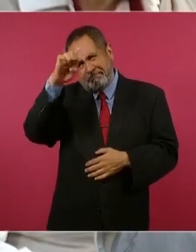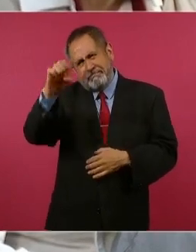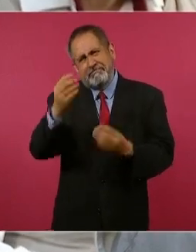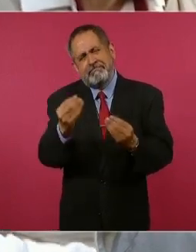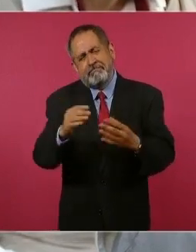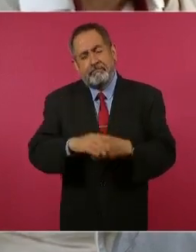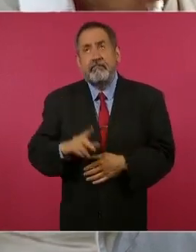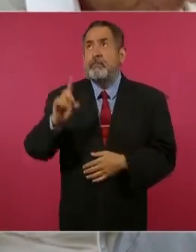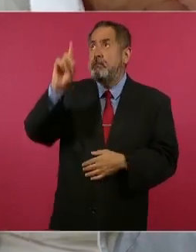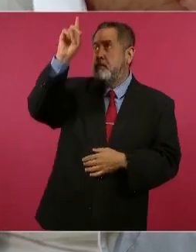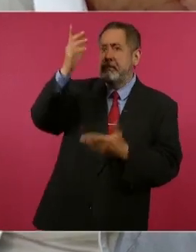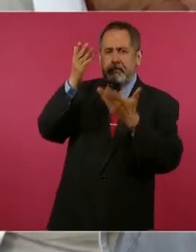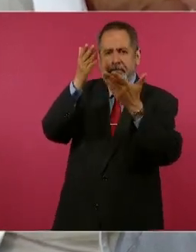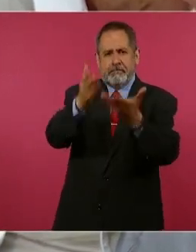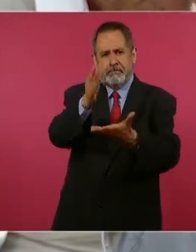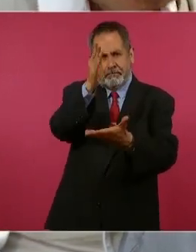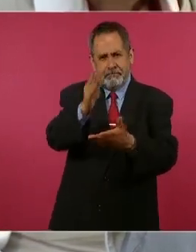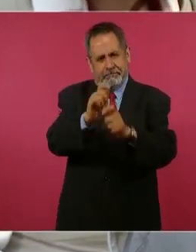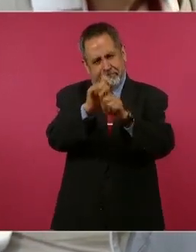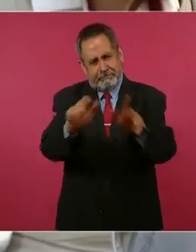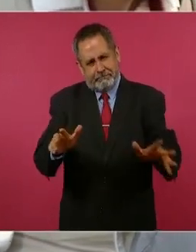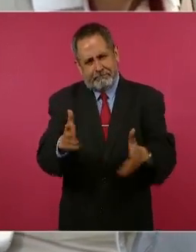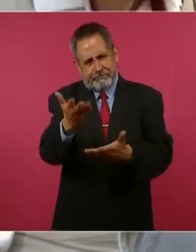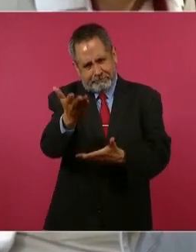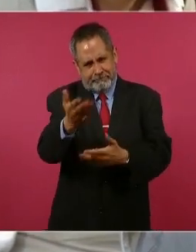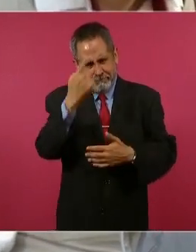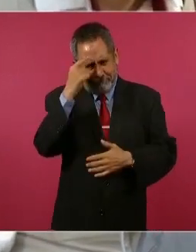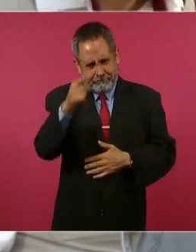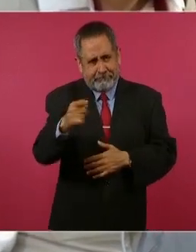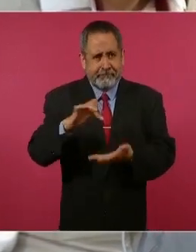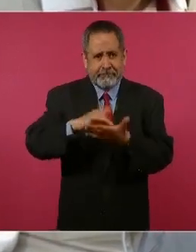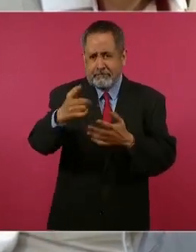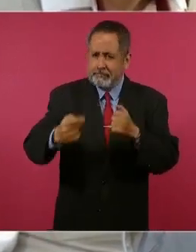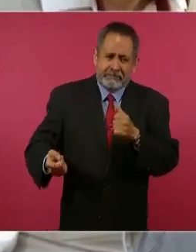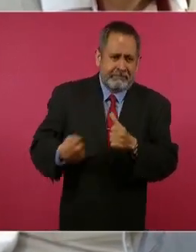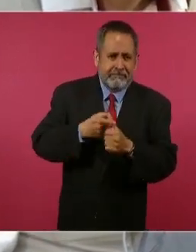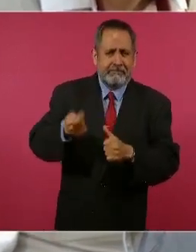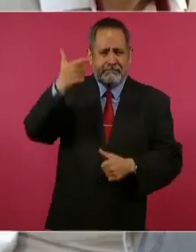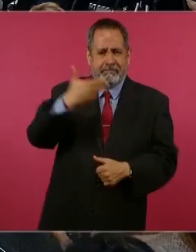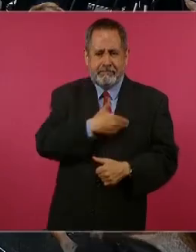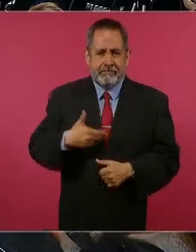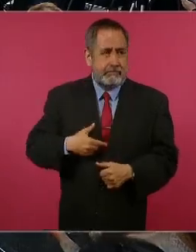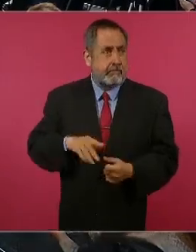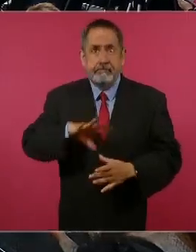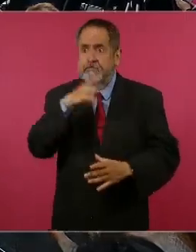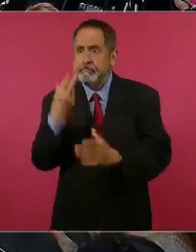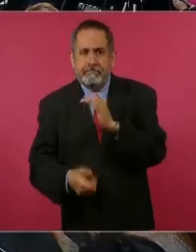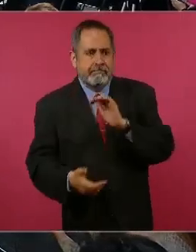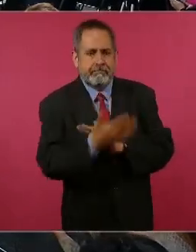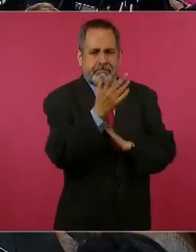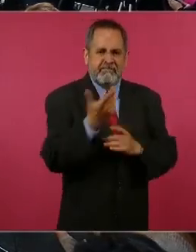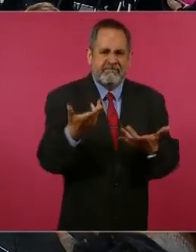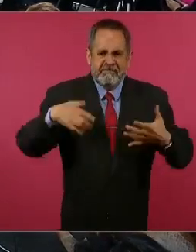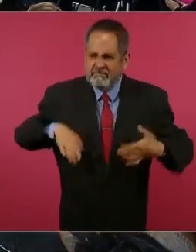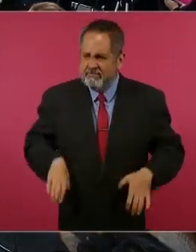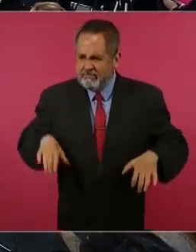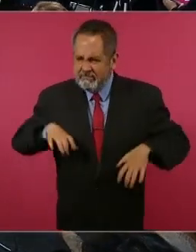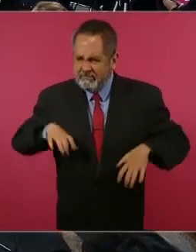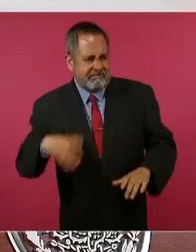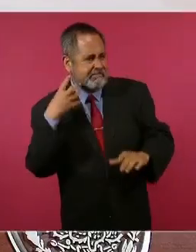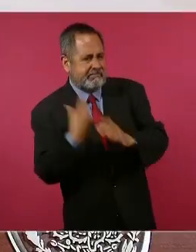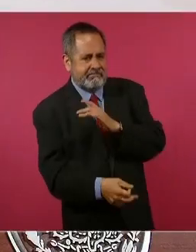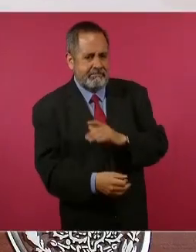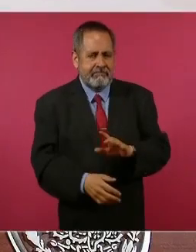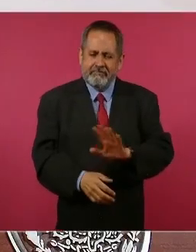Dios lo bendiga siempre gracias por ser el primer presidente que no huye del país con los bolsillos llenos con